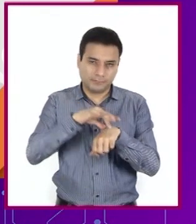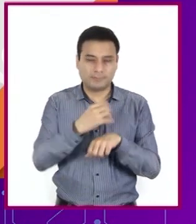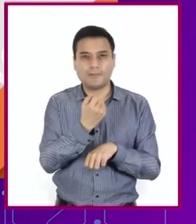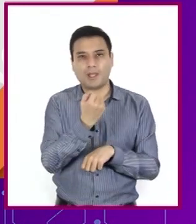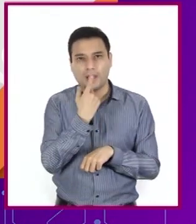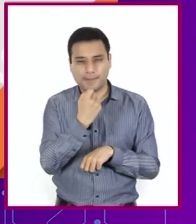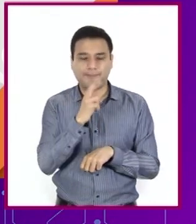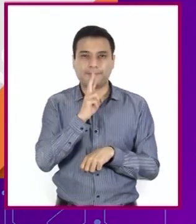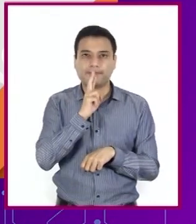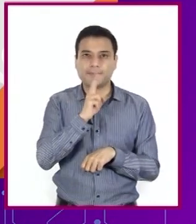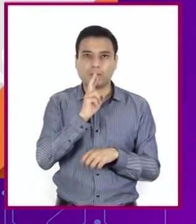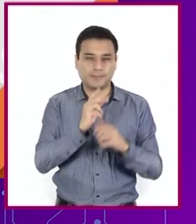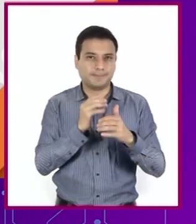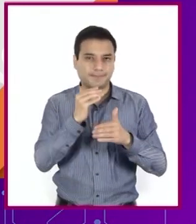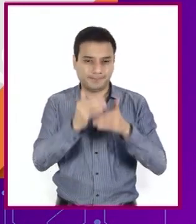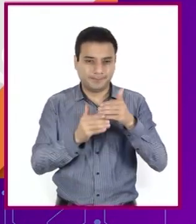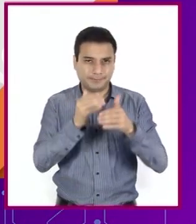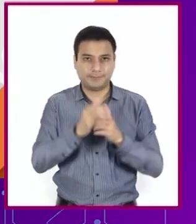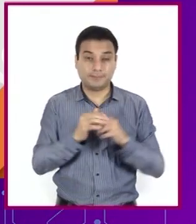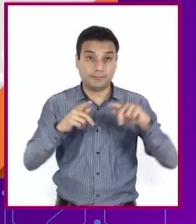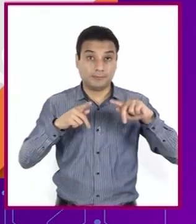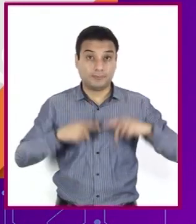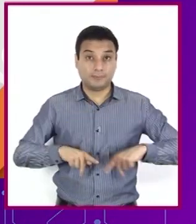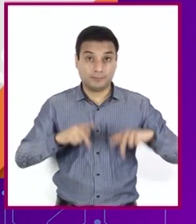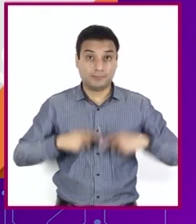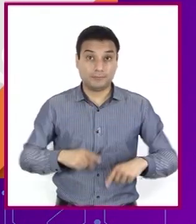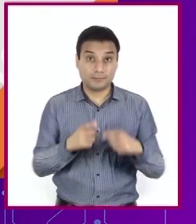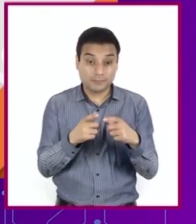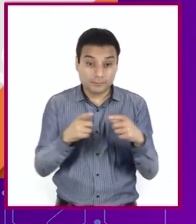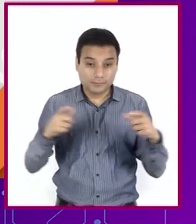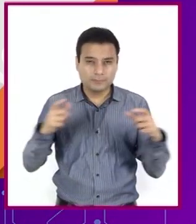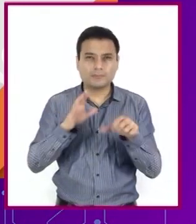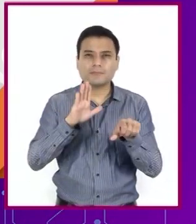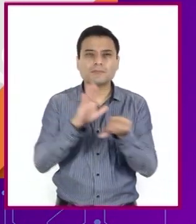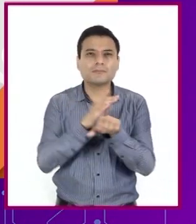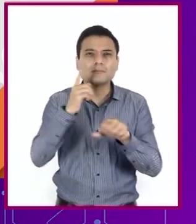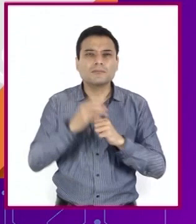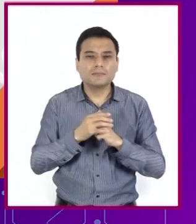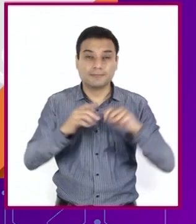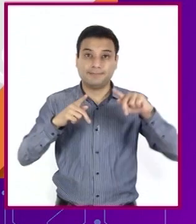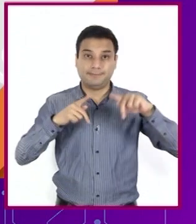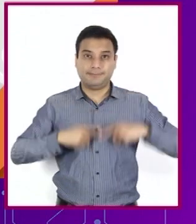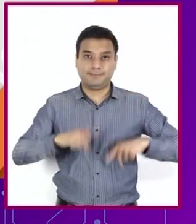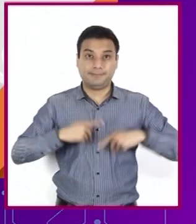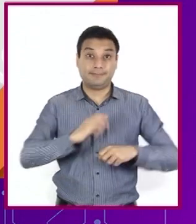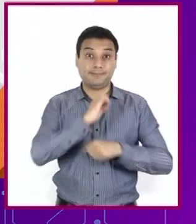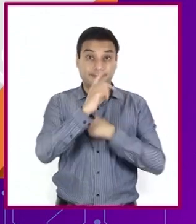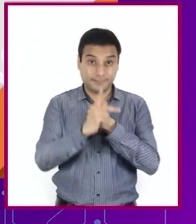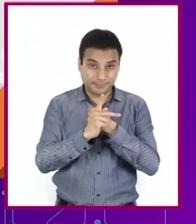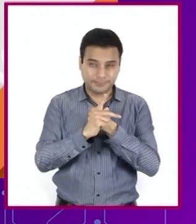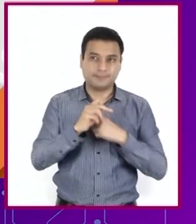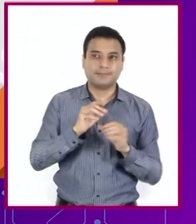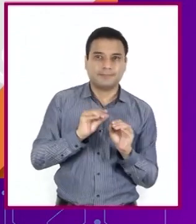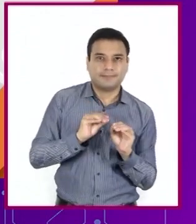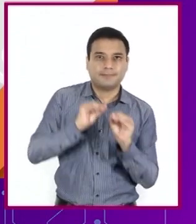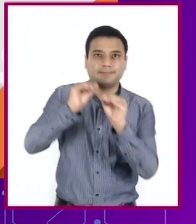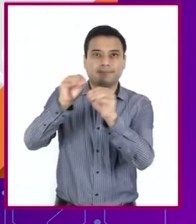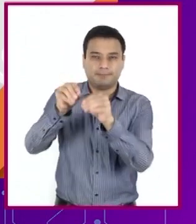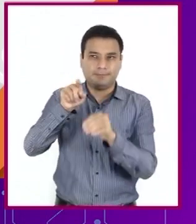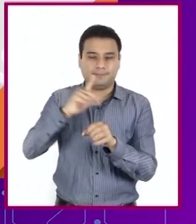La población aumentó debido a la inmigración europea y el descenso de la mortalidad de la